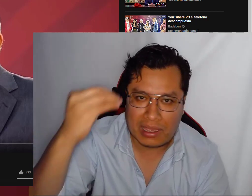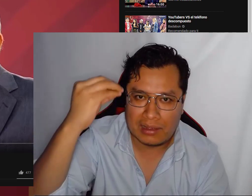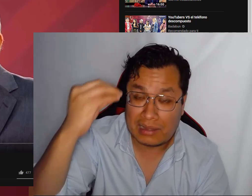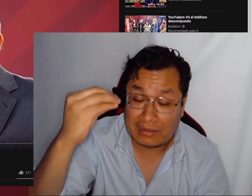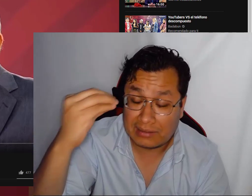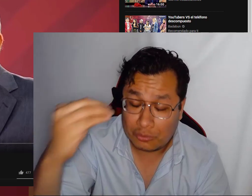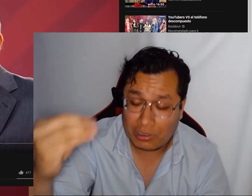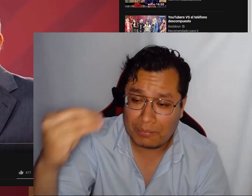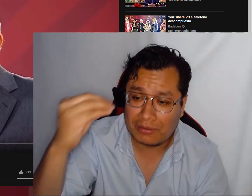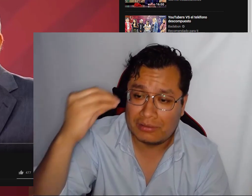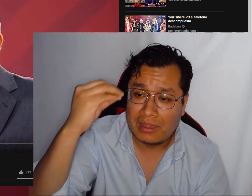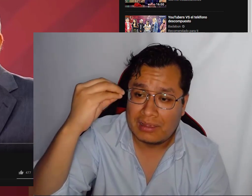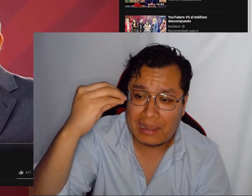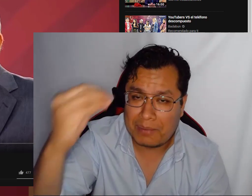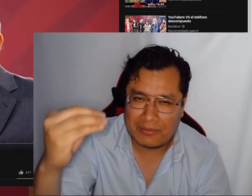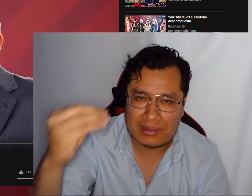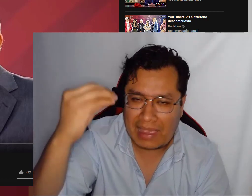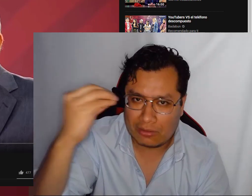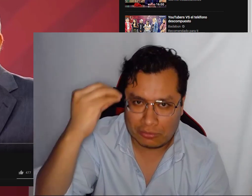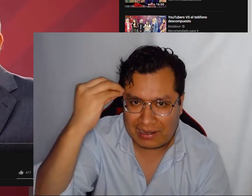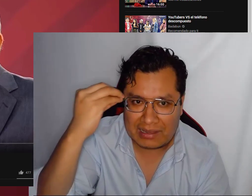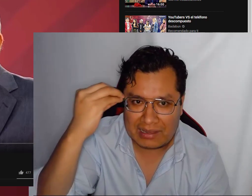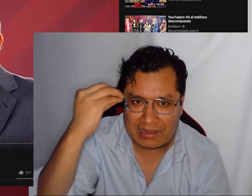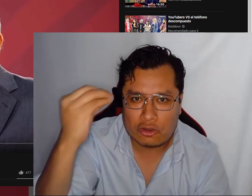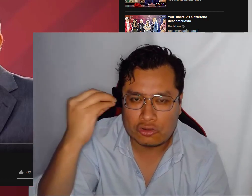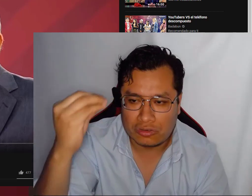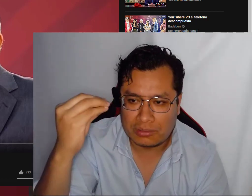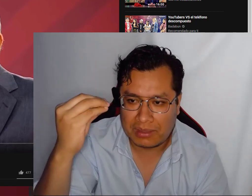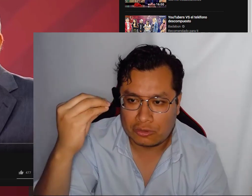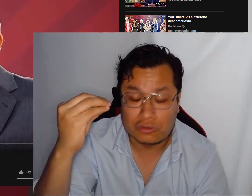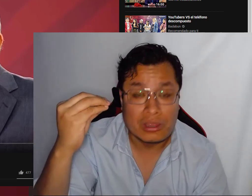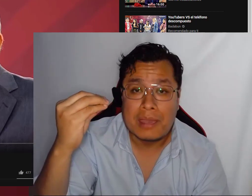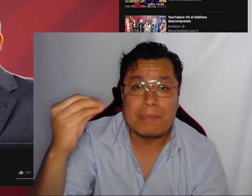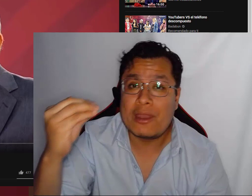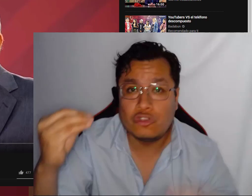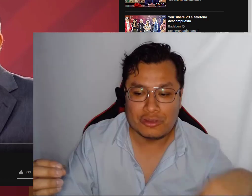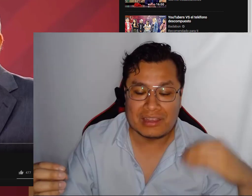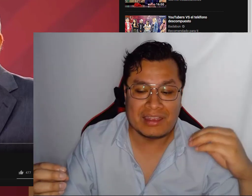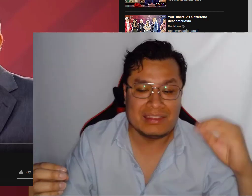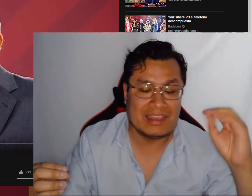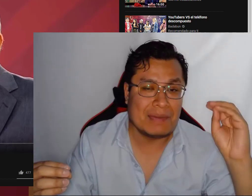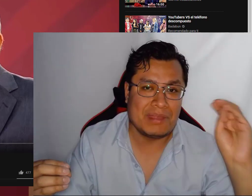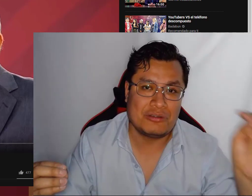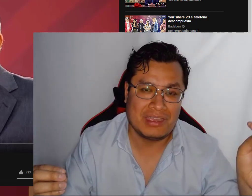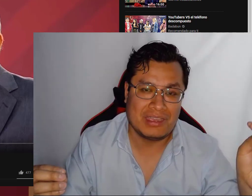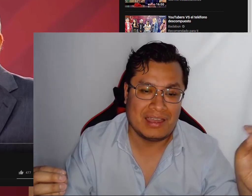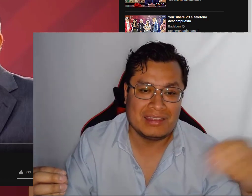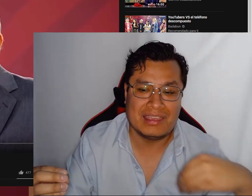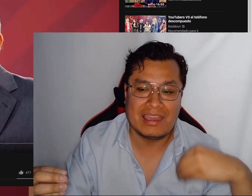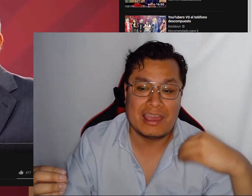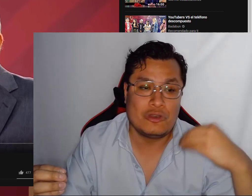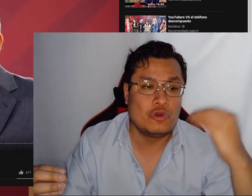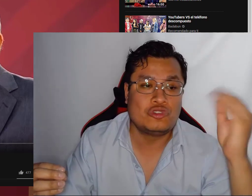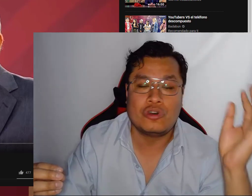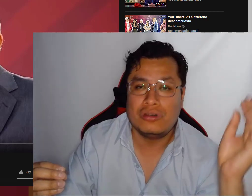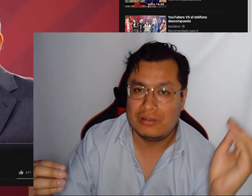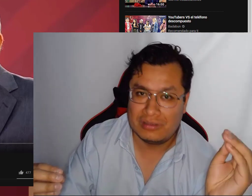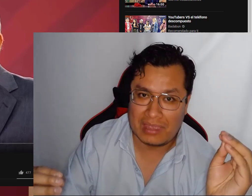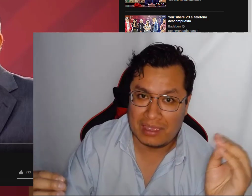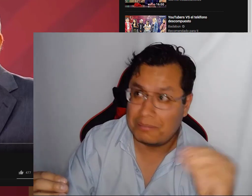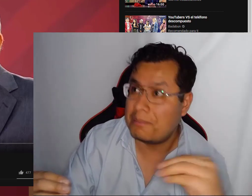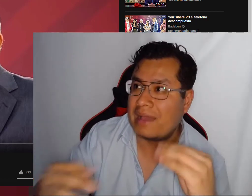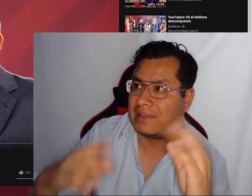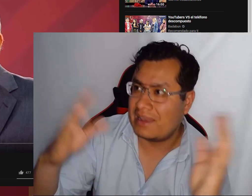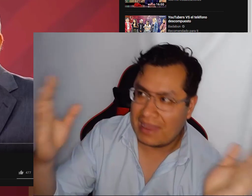asignatura de la asignatura perdón del perfil de algo sale y tiene los conocimientos pero no tiene ni la pedagogía ni el uso